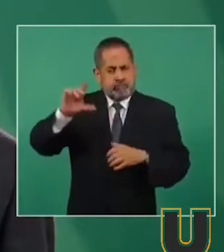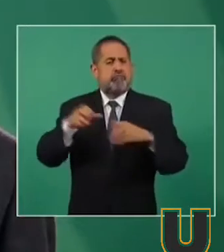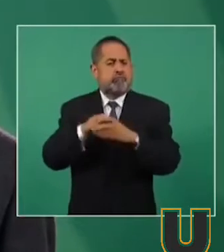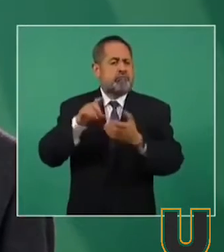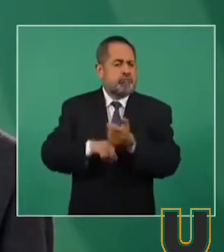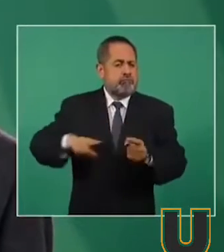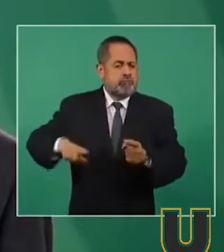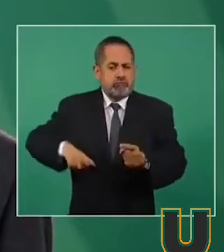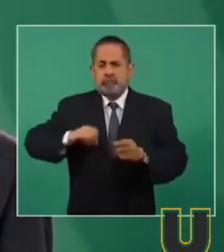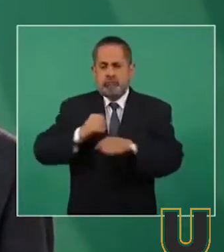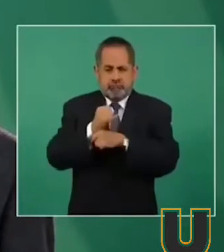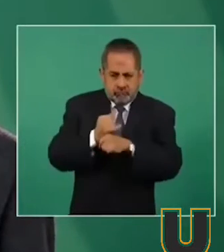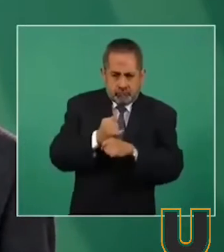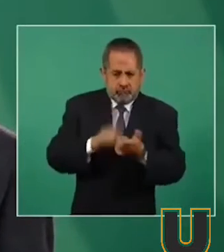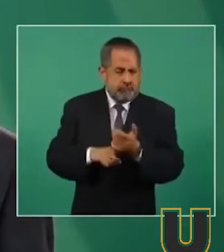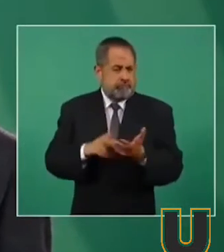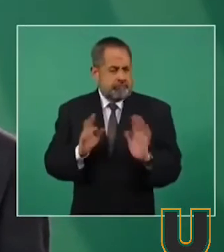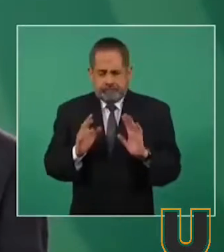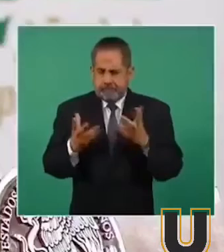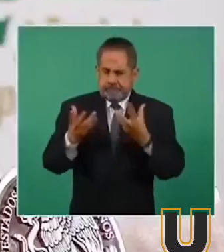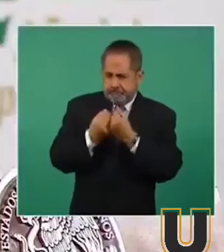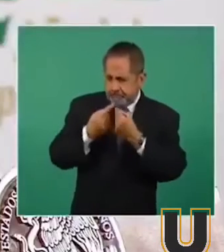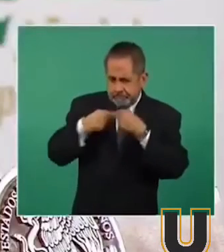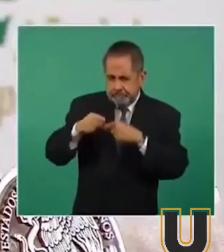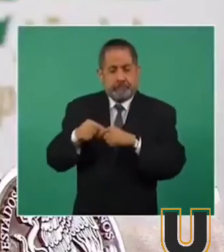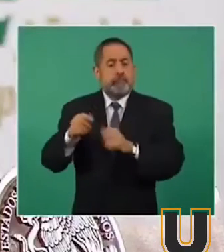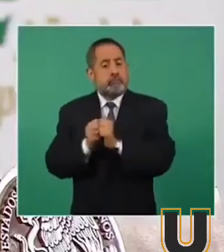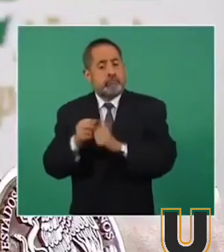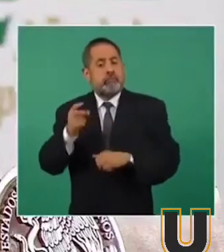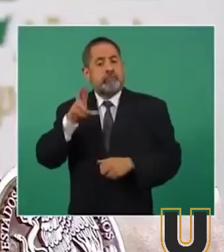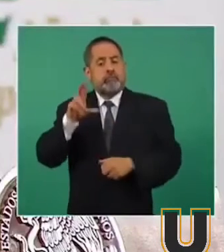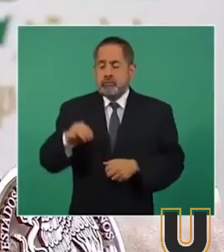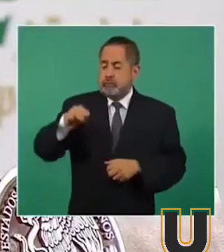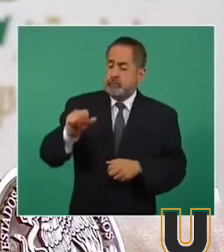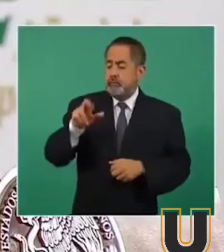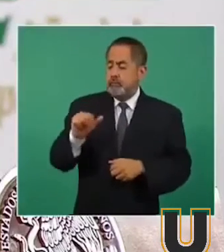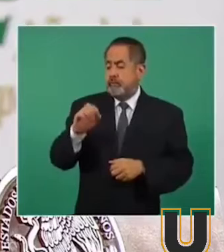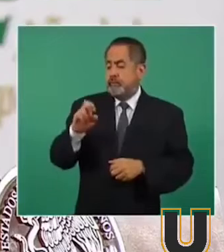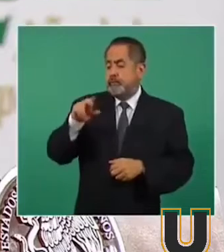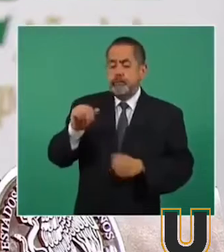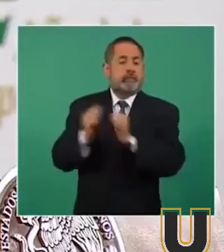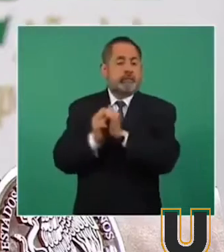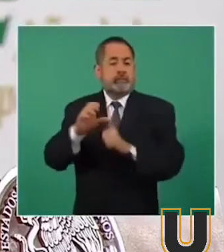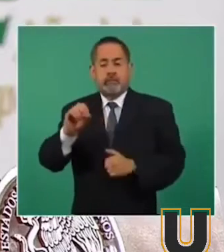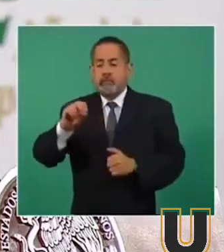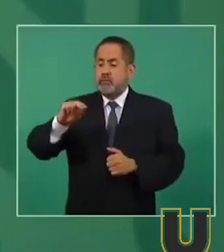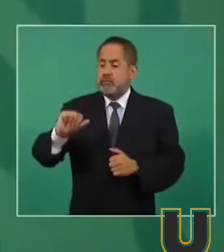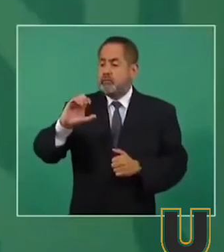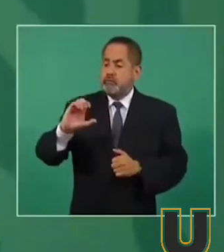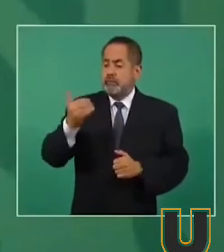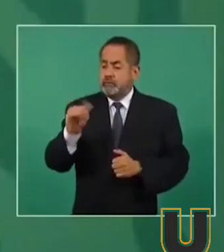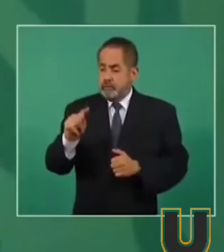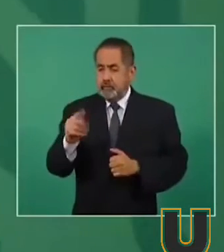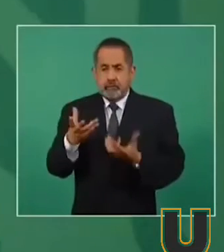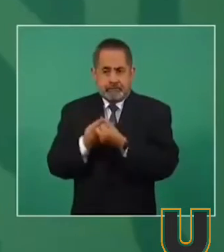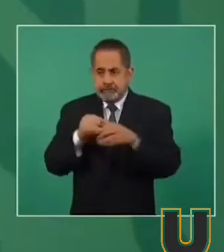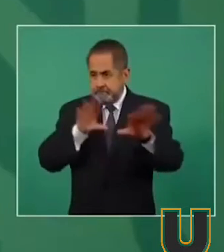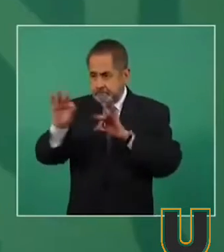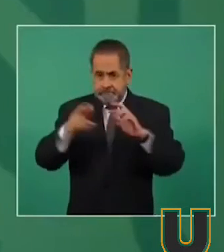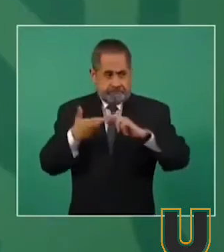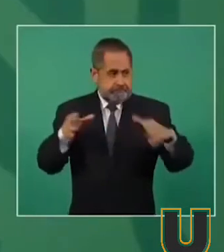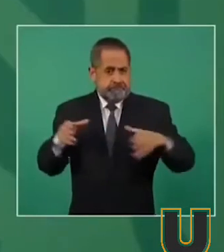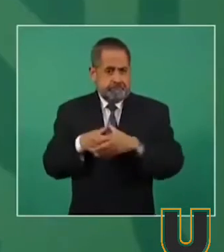públicas de investigación. Precisamente gracias a la doctora María Elena Álvarez Builla y el CONACYT logramos integrar esta red de colaboración.